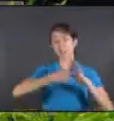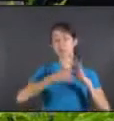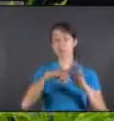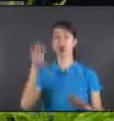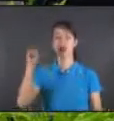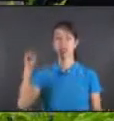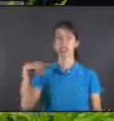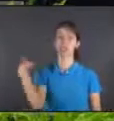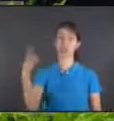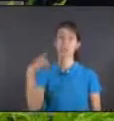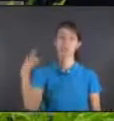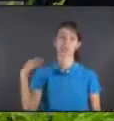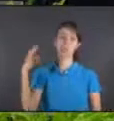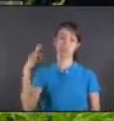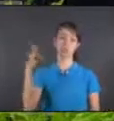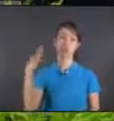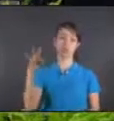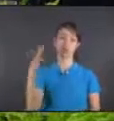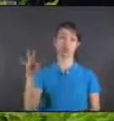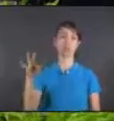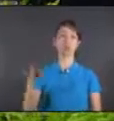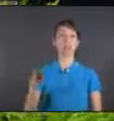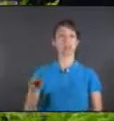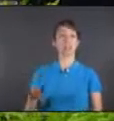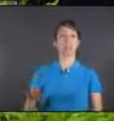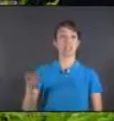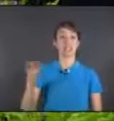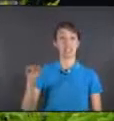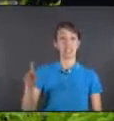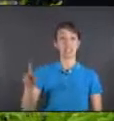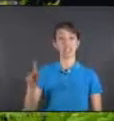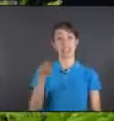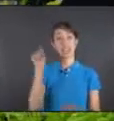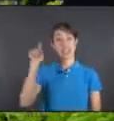Eso quería decir, soy fariseo de cuarta generación.